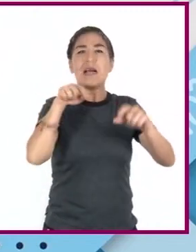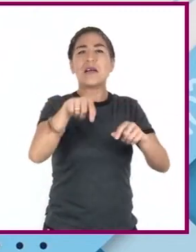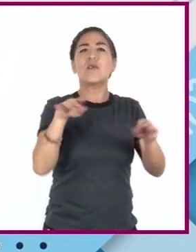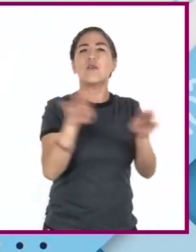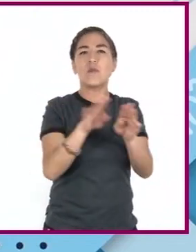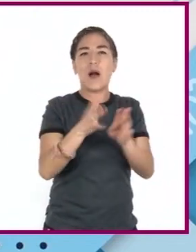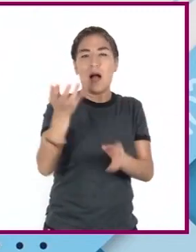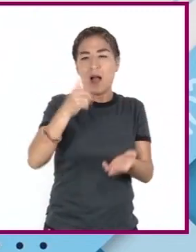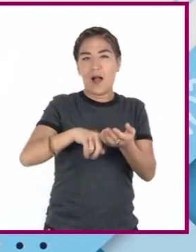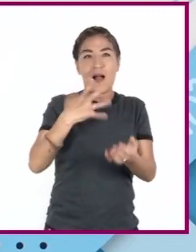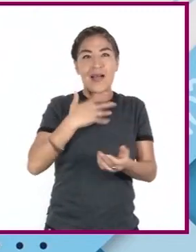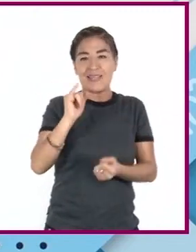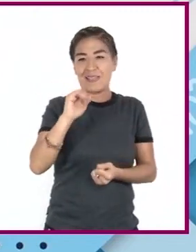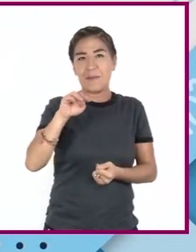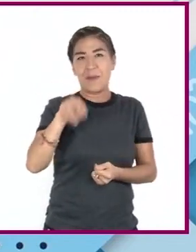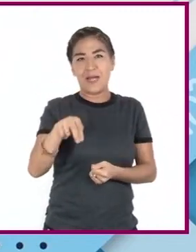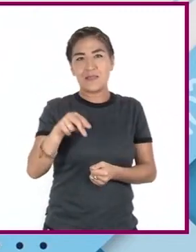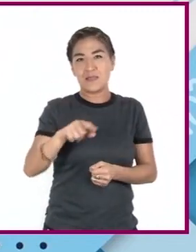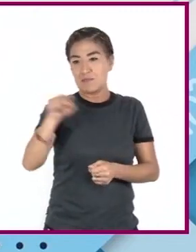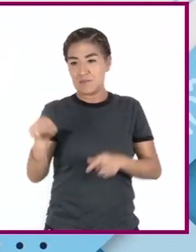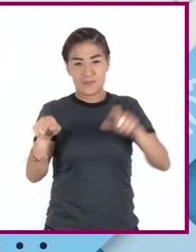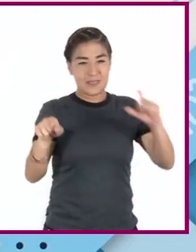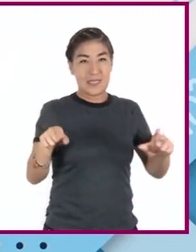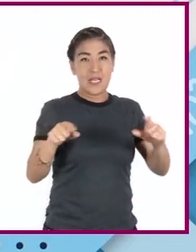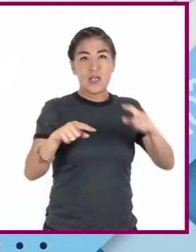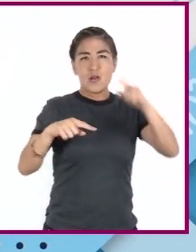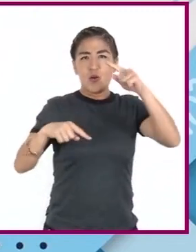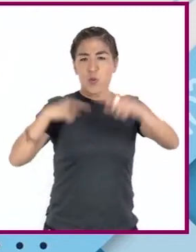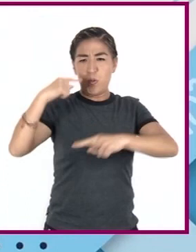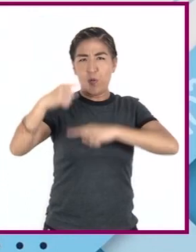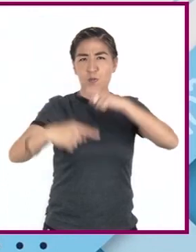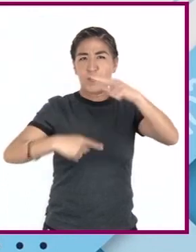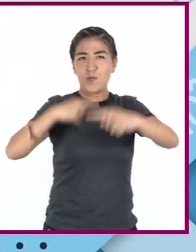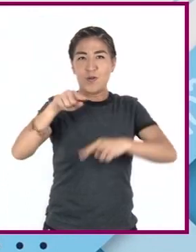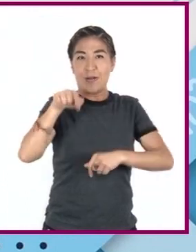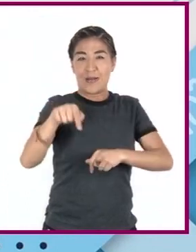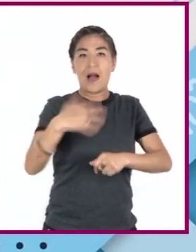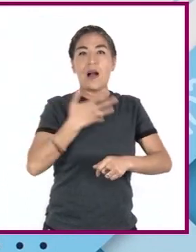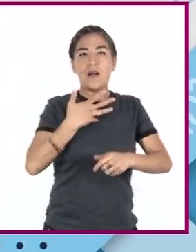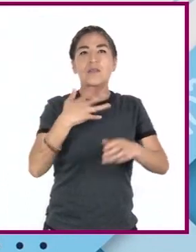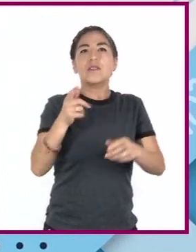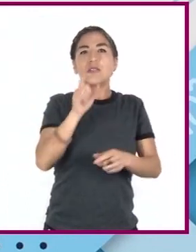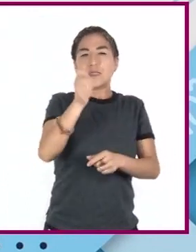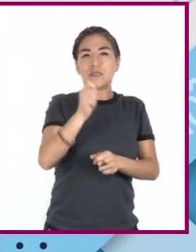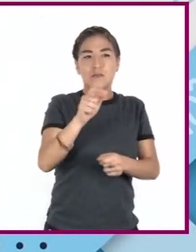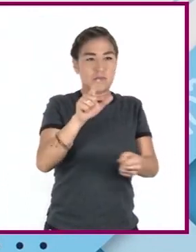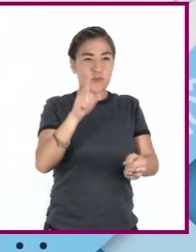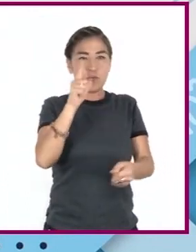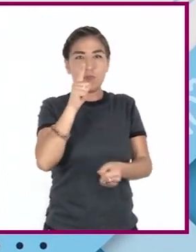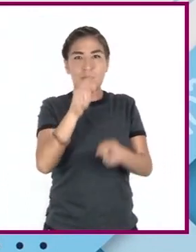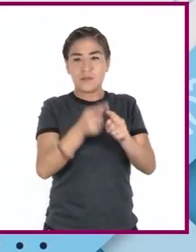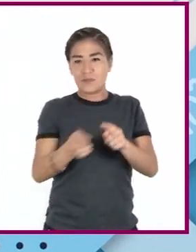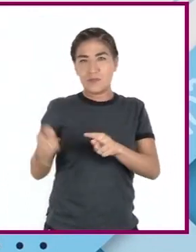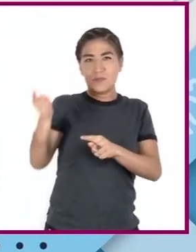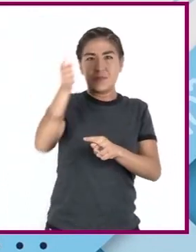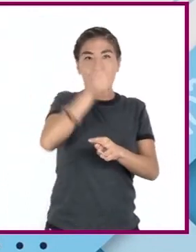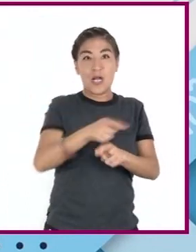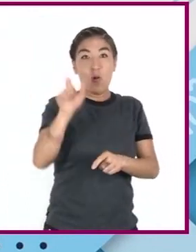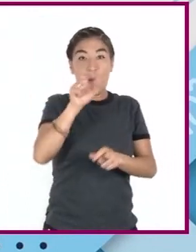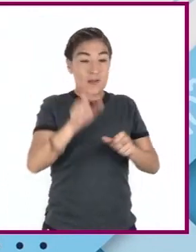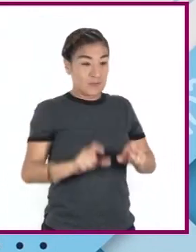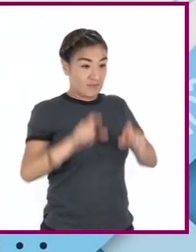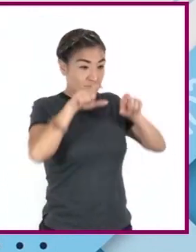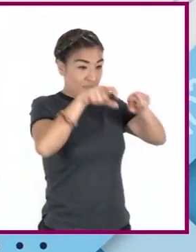dos polos de un imán. Al girarlo, el campo magnético del imán producía una corriente en el disco. Y si se conectaban unos